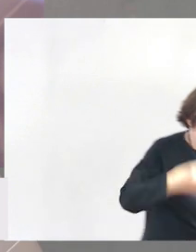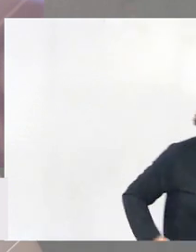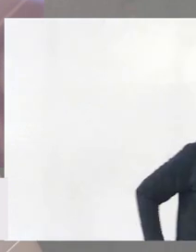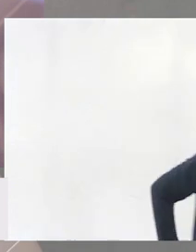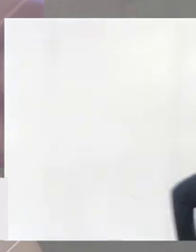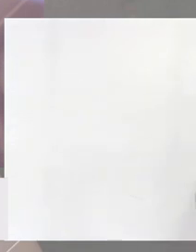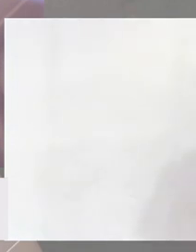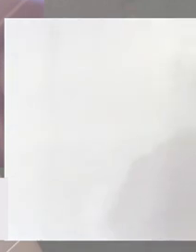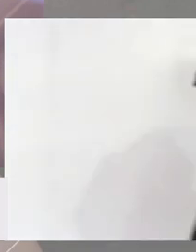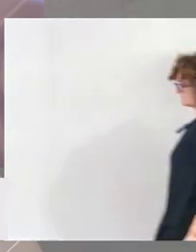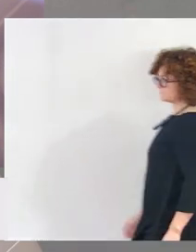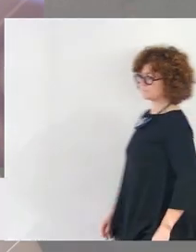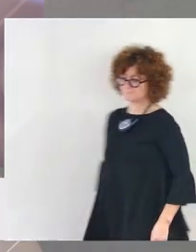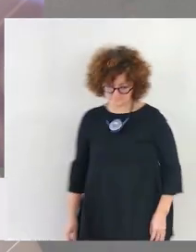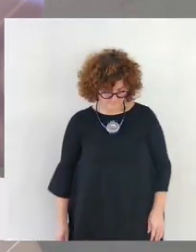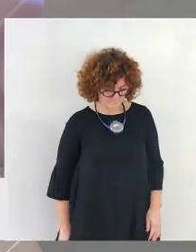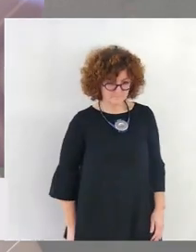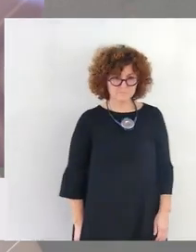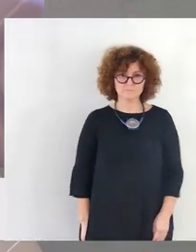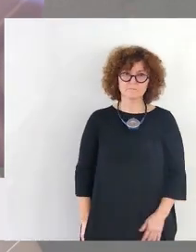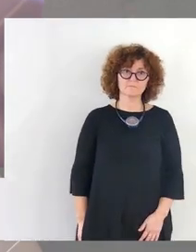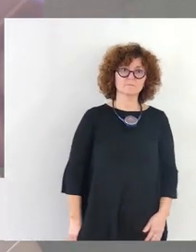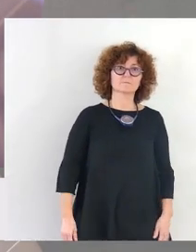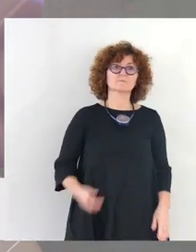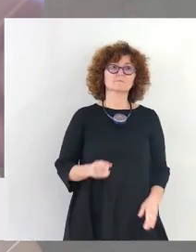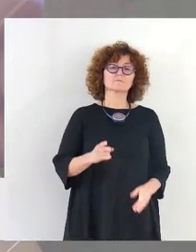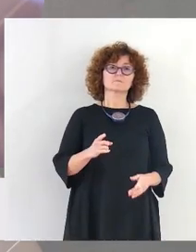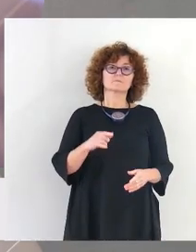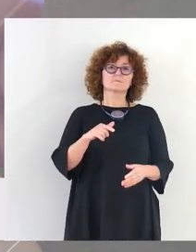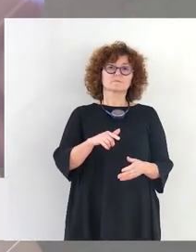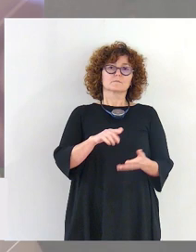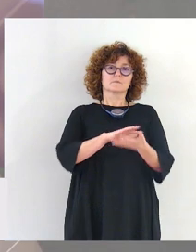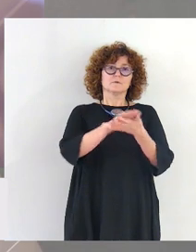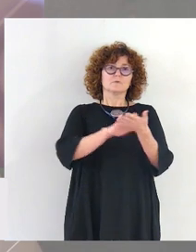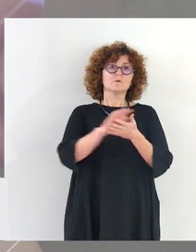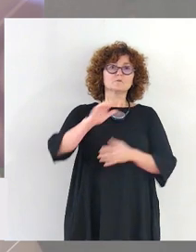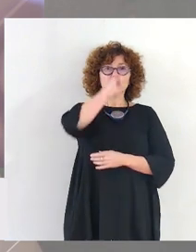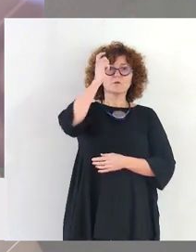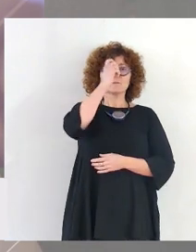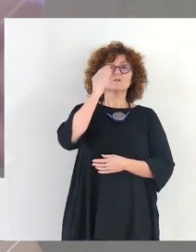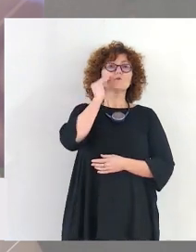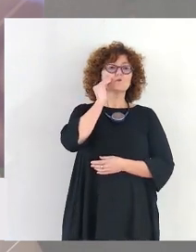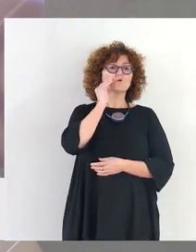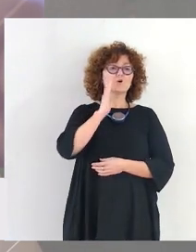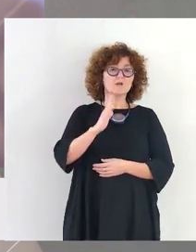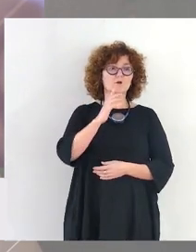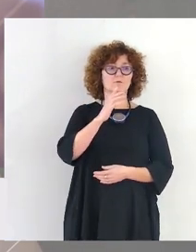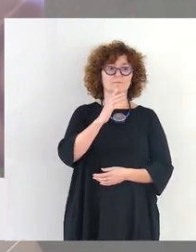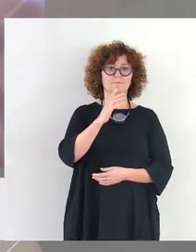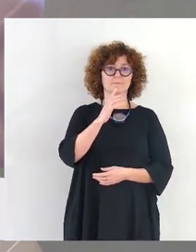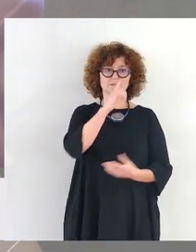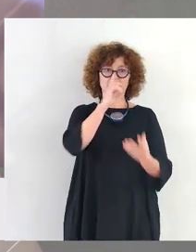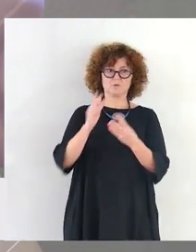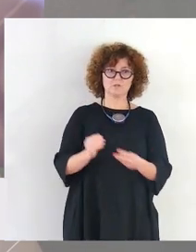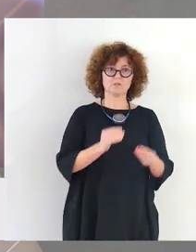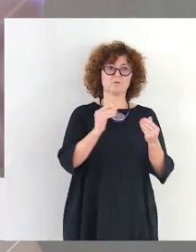entonces el momento que precisamos estos conceptos creo que sería mucho más claro y mucho más intuitivo el poder hablar de pobreza